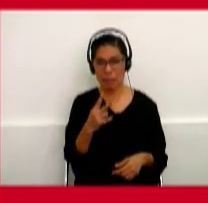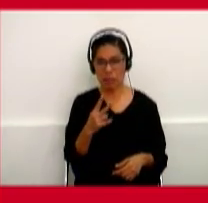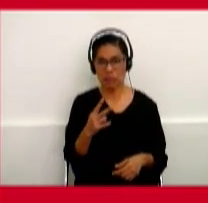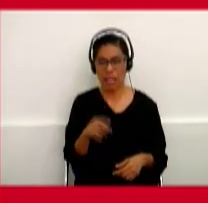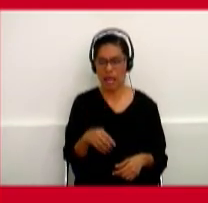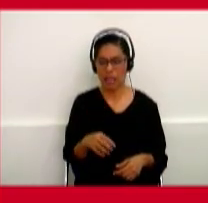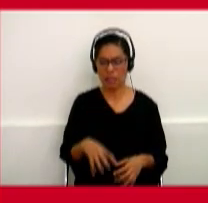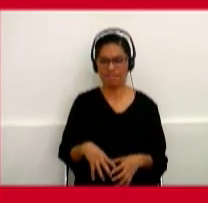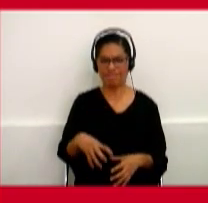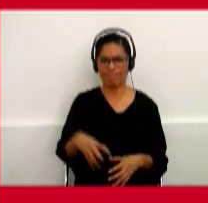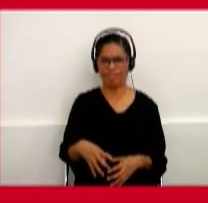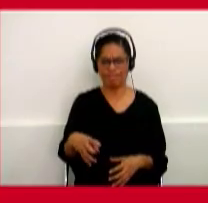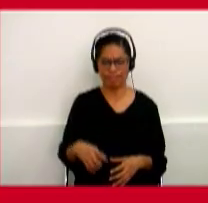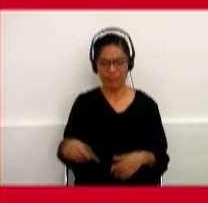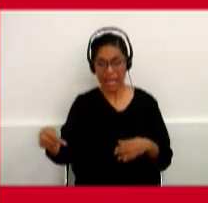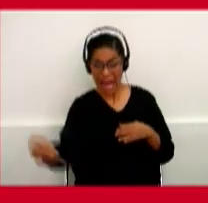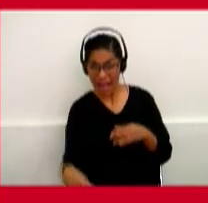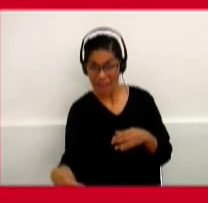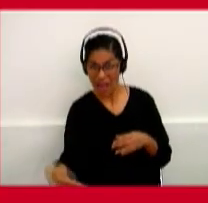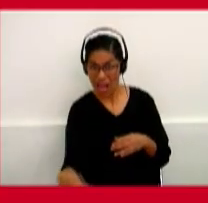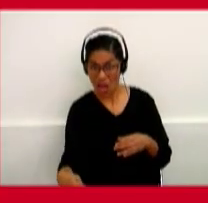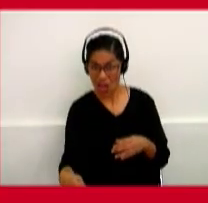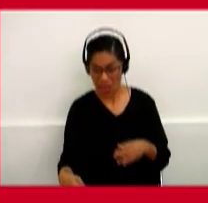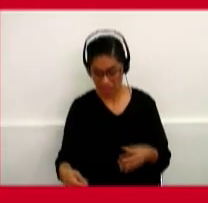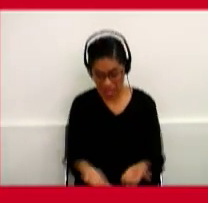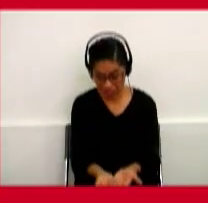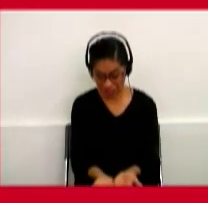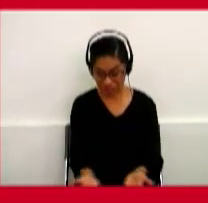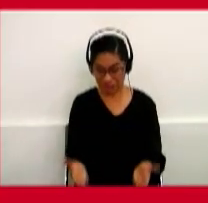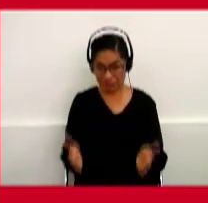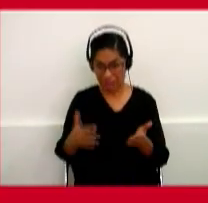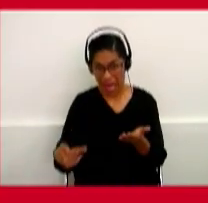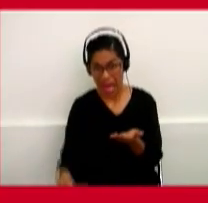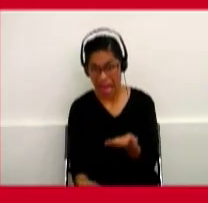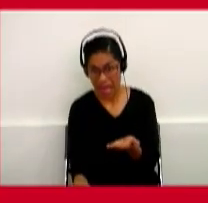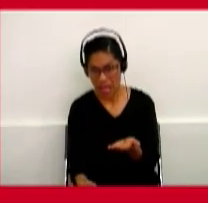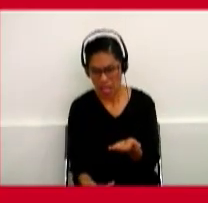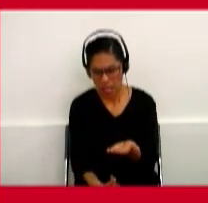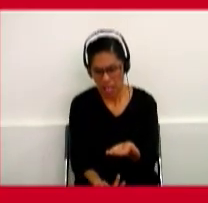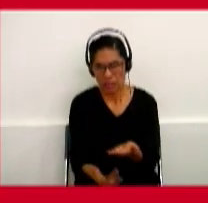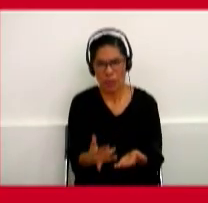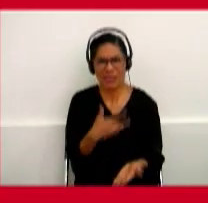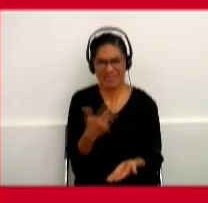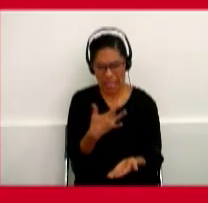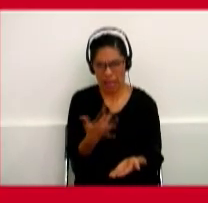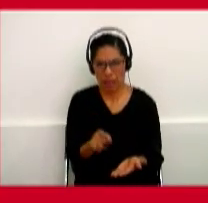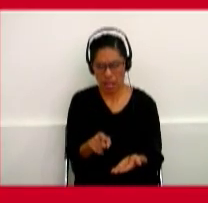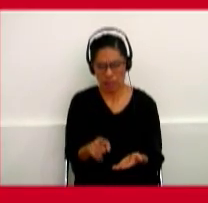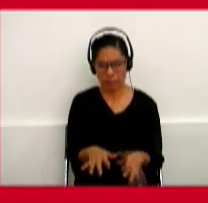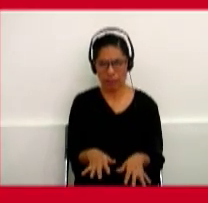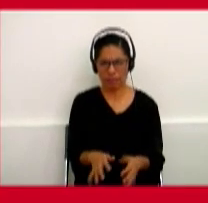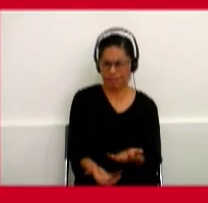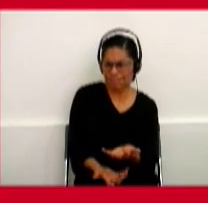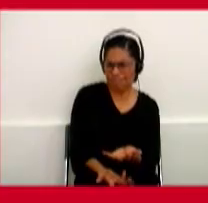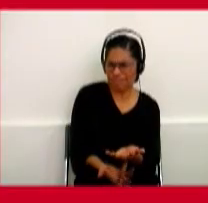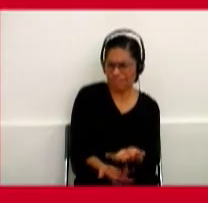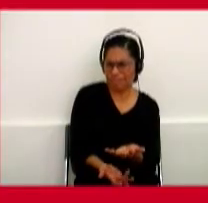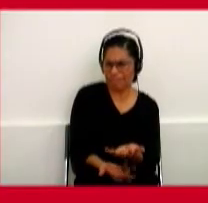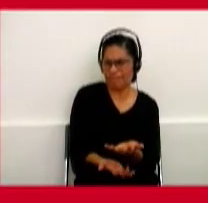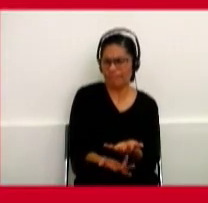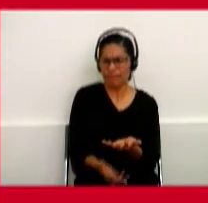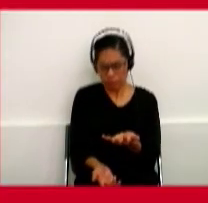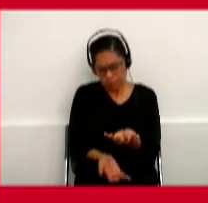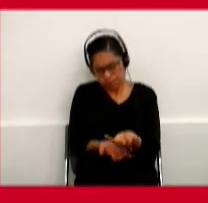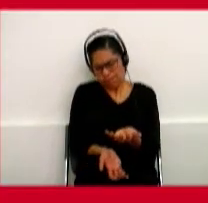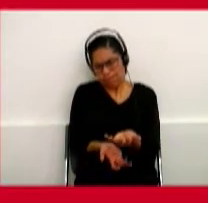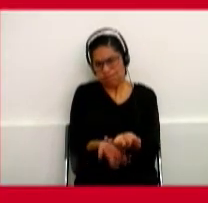parte de abajo de la bandeja, y con cada carga del excavador hacia el camión uno puede capturar una señal que les dice